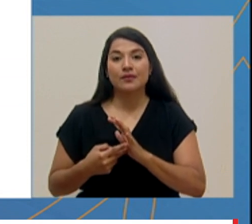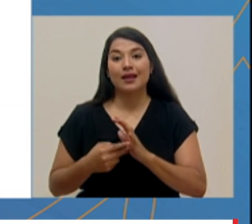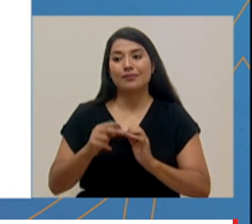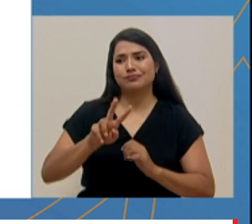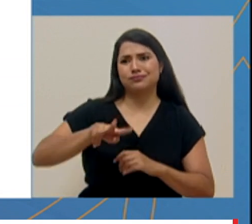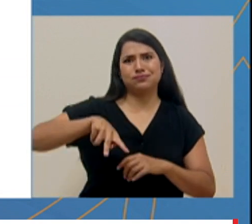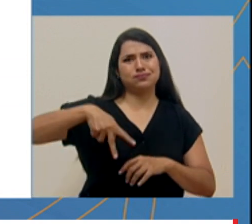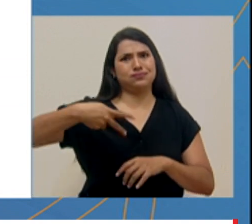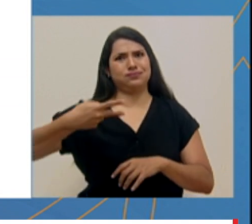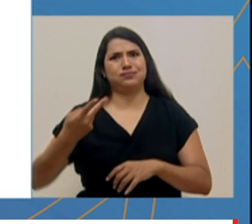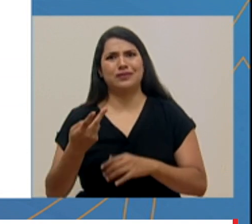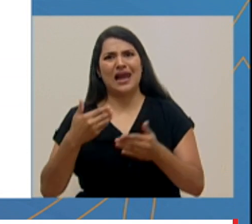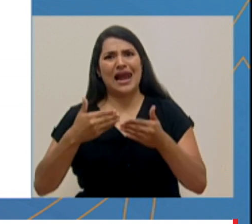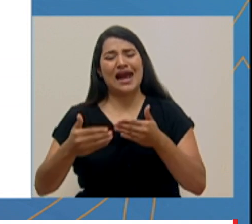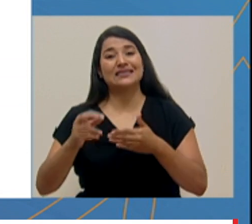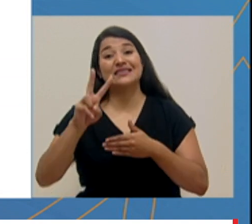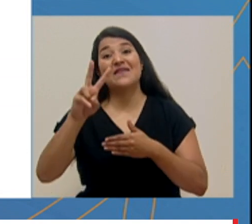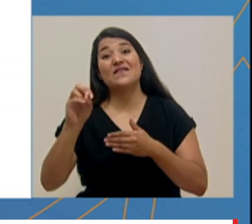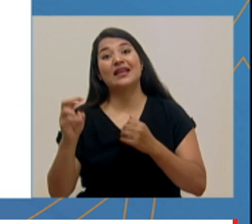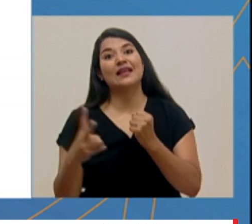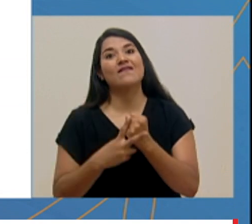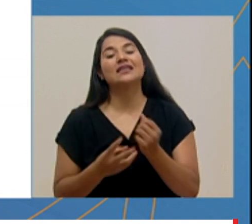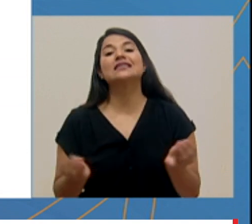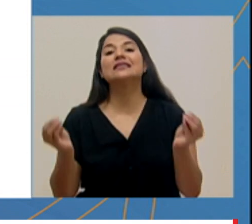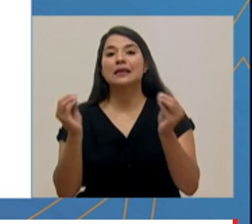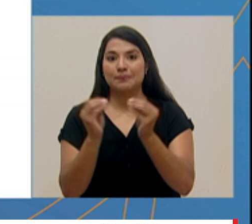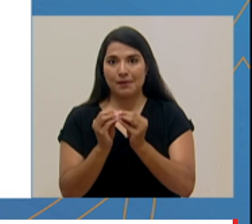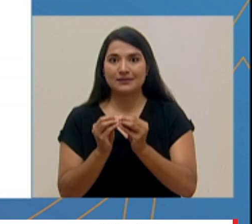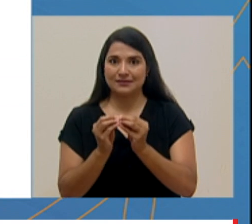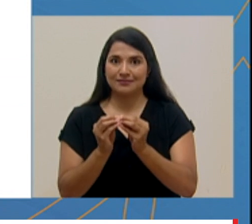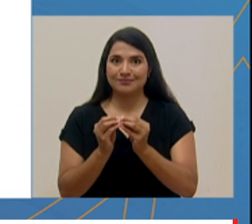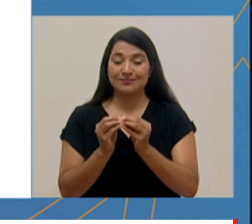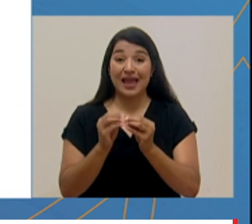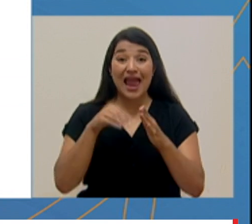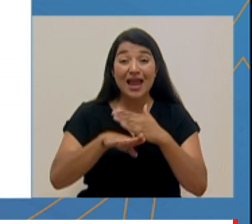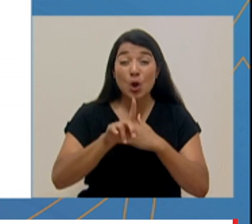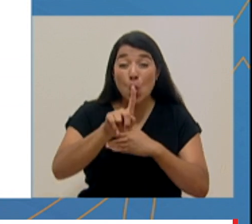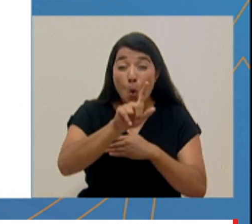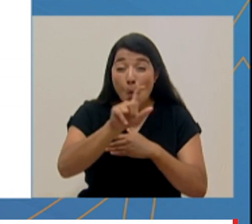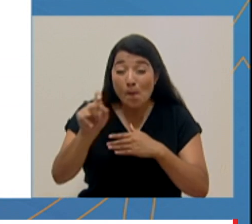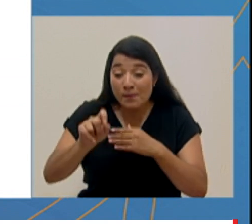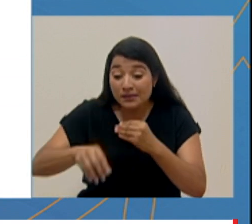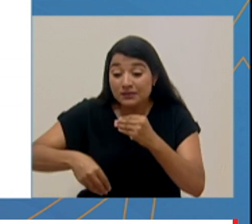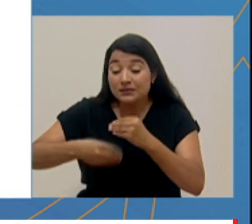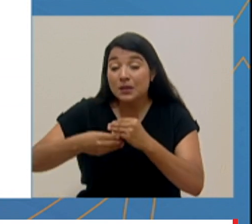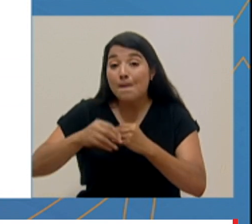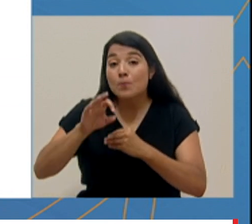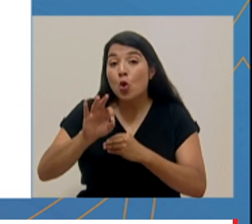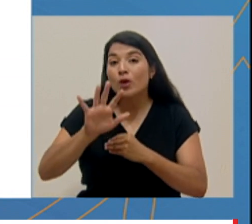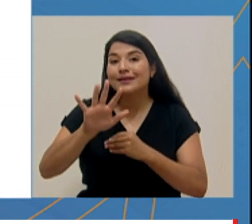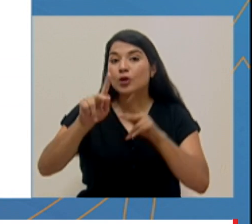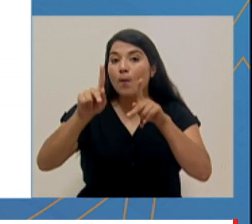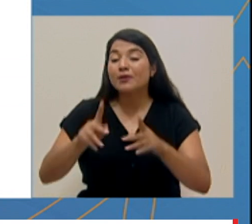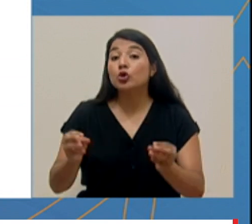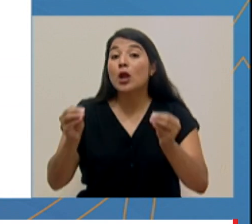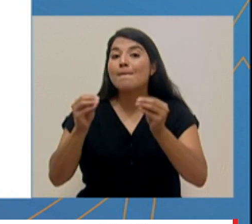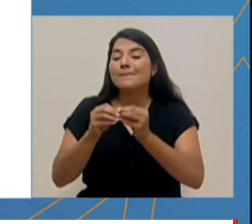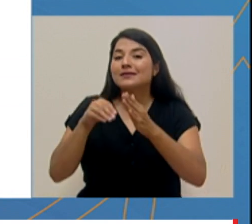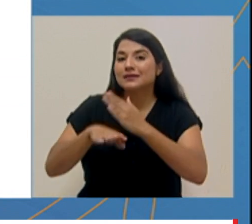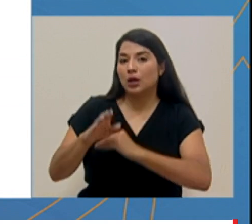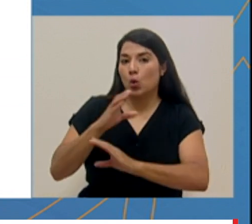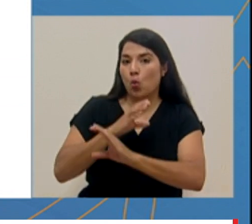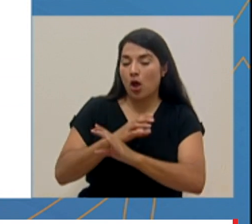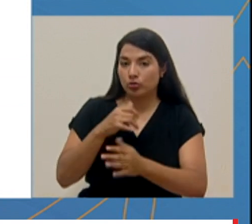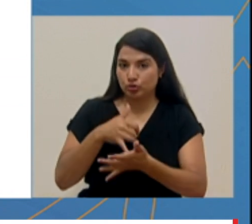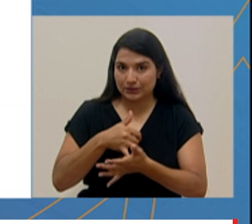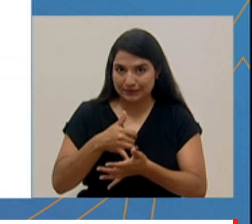multiplicamos por casi 20 los casos en un solo mes. Eso es un crecimiento del 2000% de cuidados